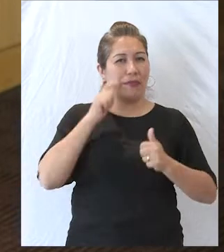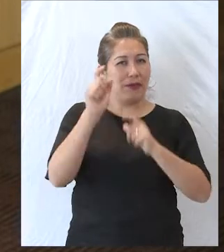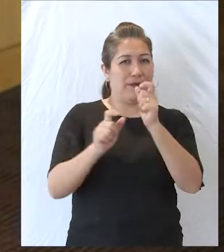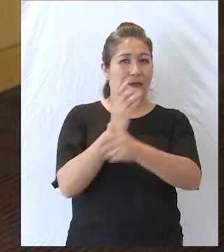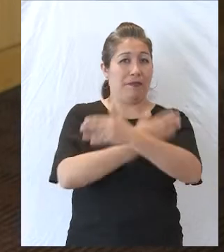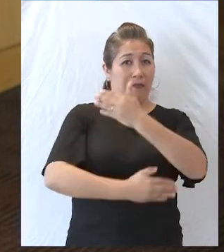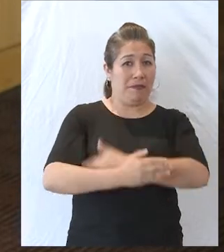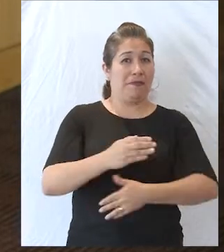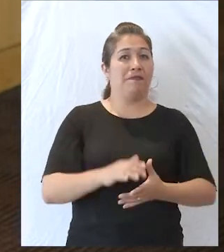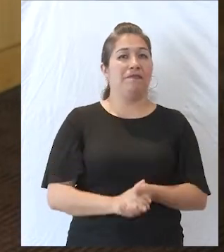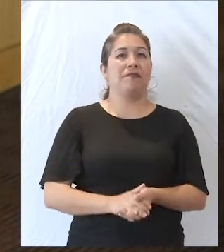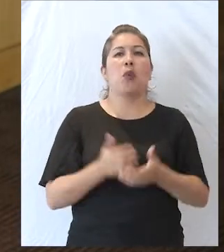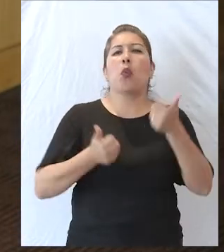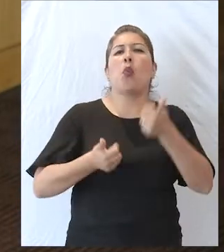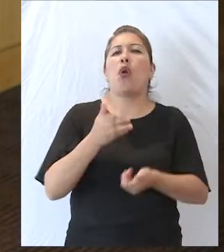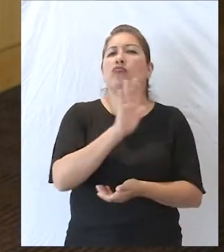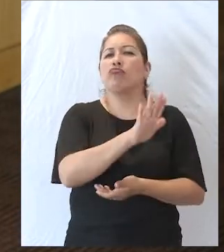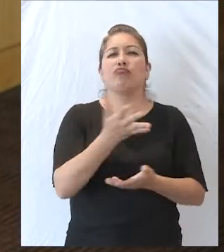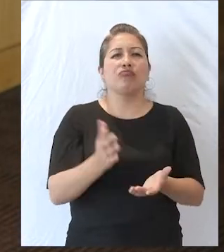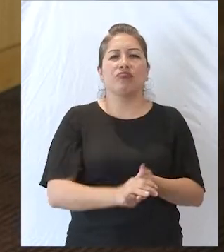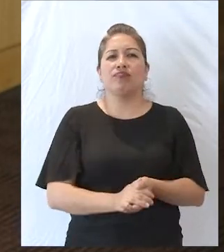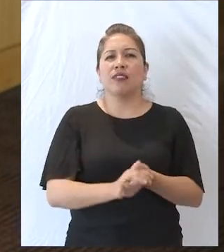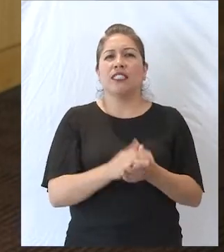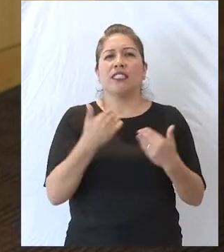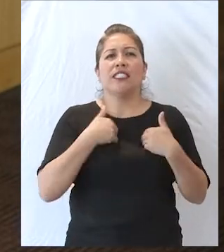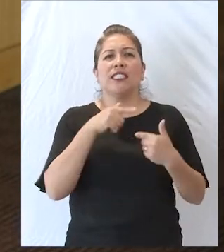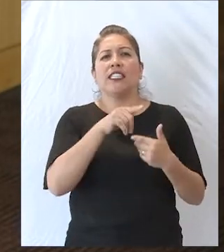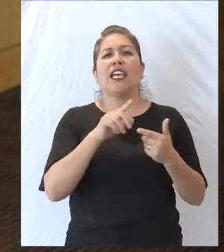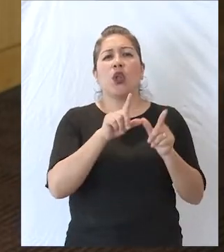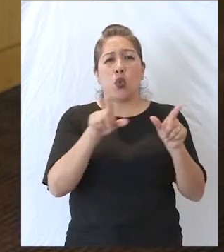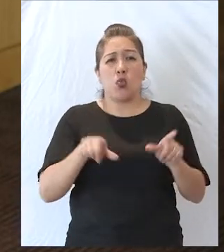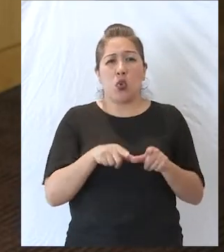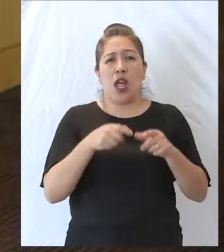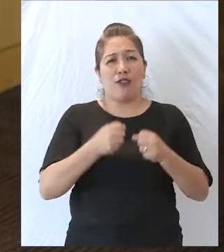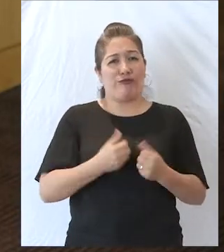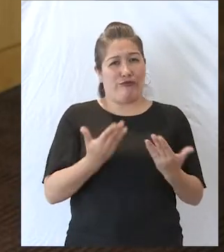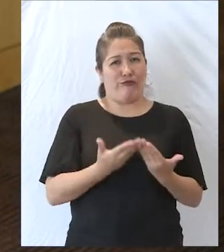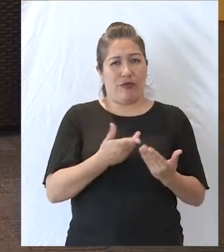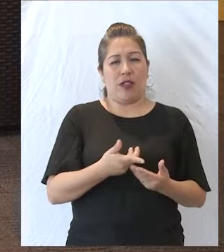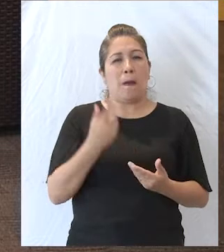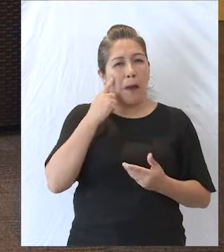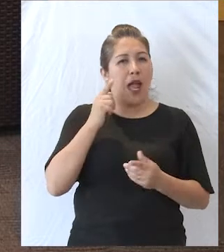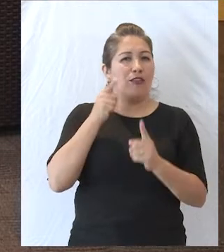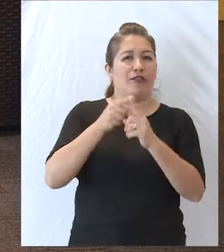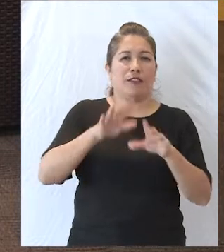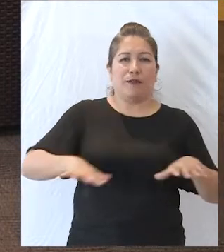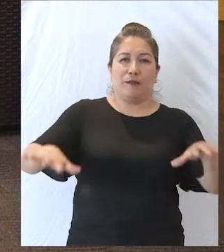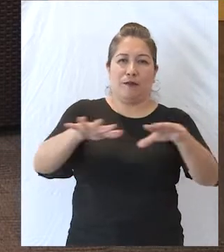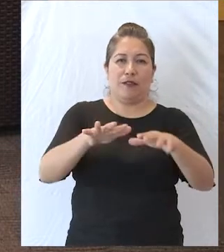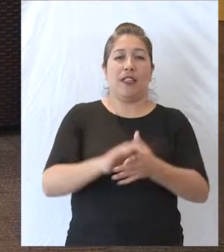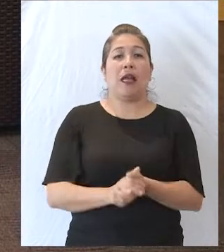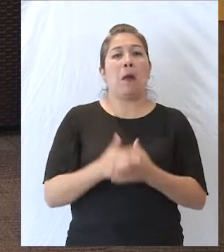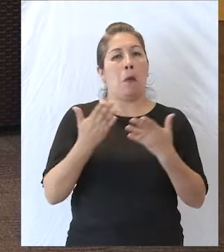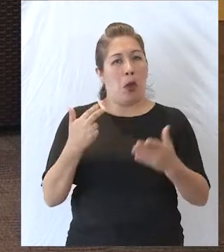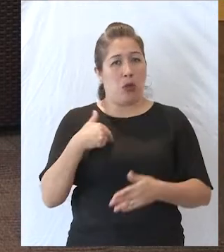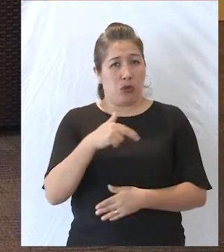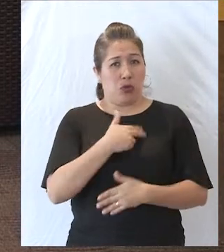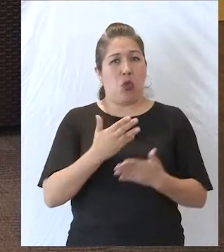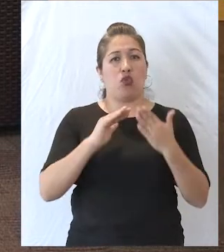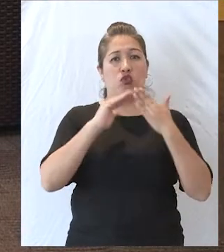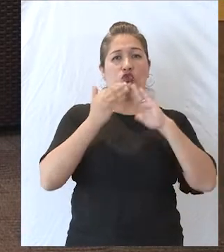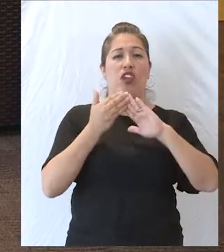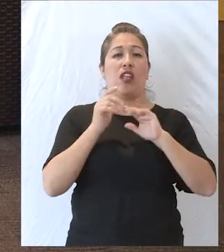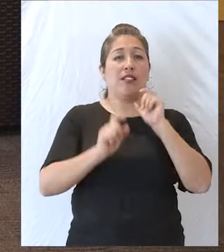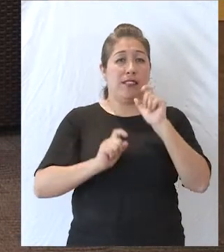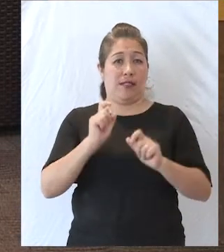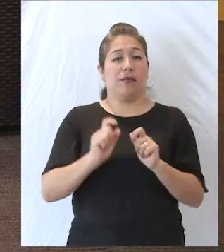vida para las personas con discapacidad. ¿Cuál es el aporte que tiene la sociedad civil en este caso? Mire, nosotros como sociedad